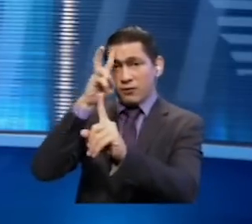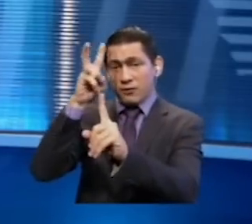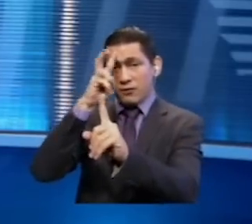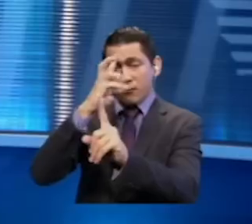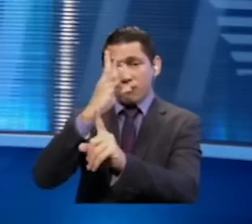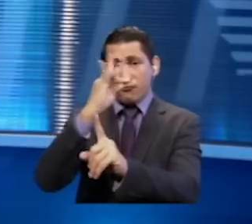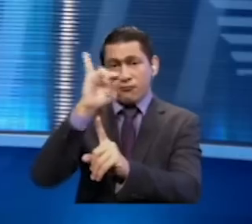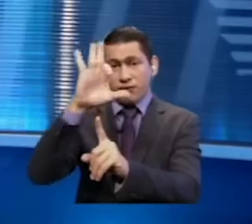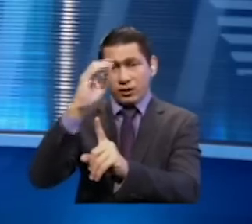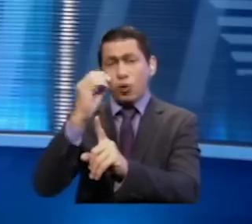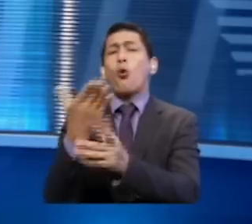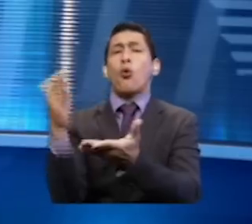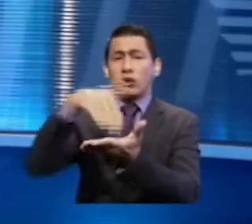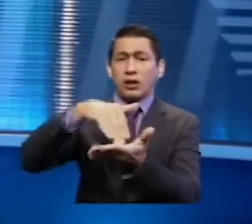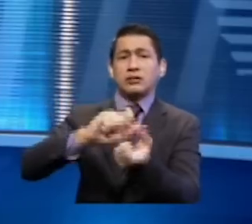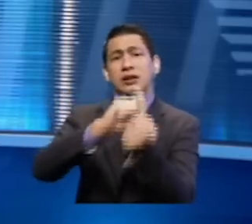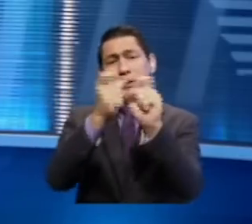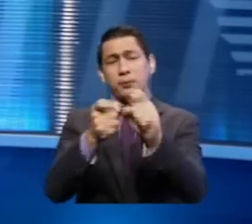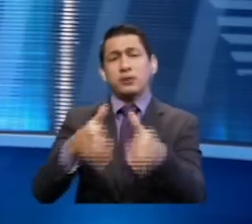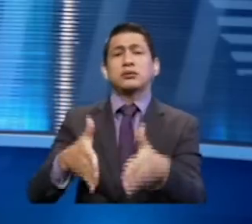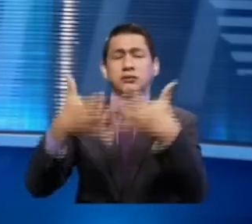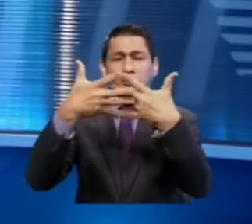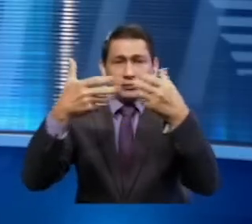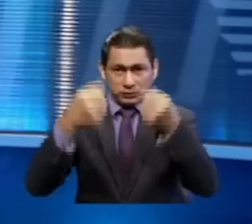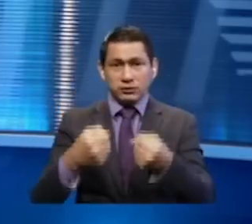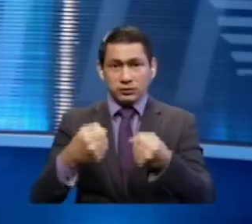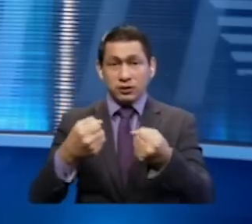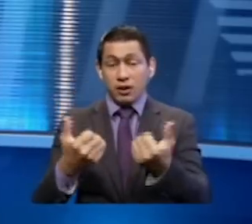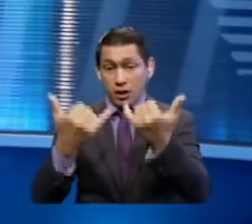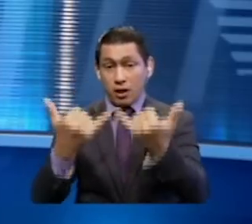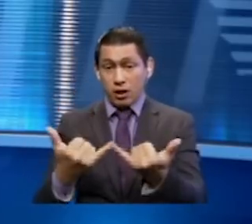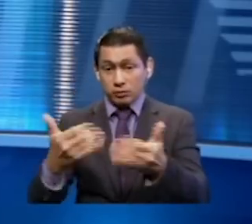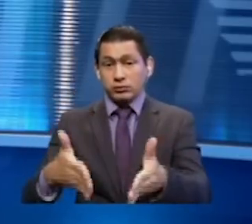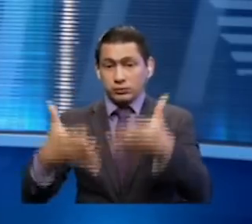Regional 8. La Judicatura del Guayas abrirá un proceso investigativo.